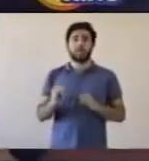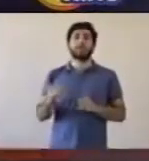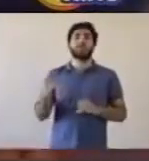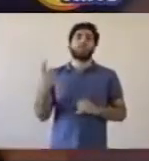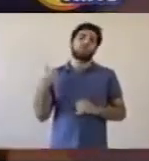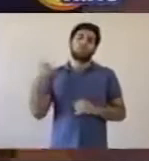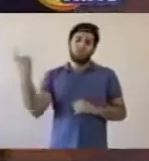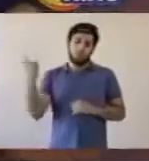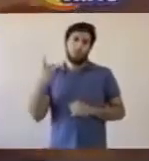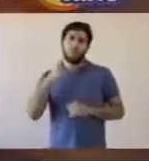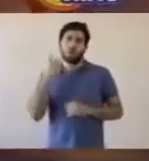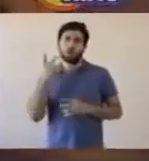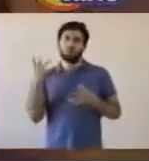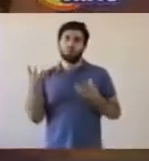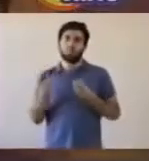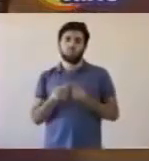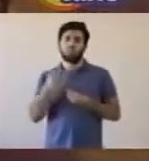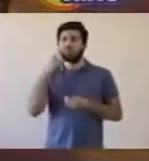Loro.